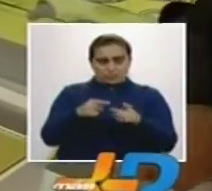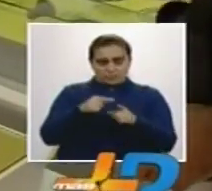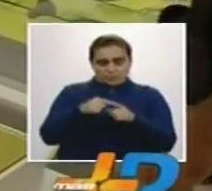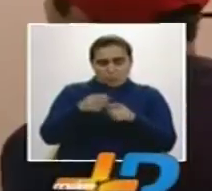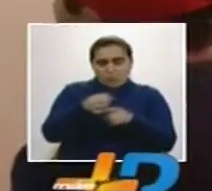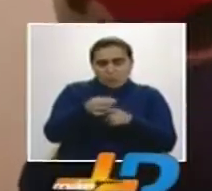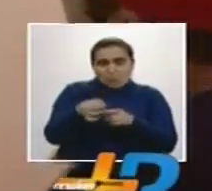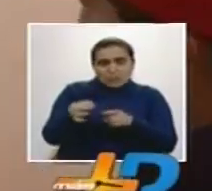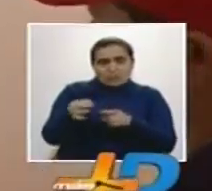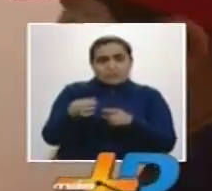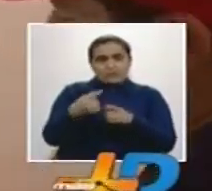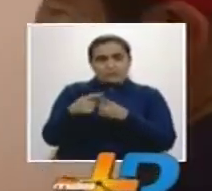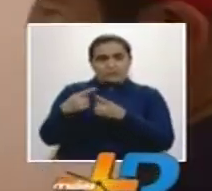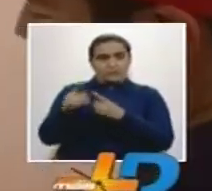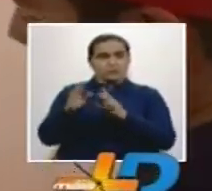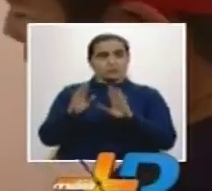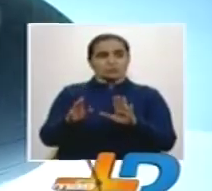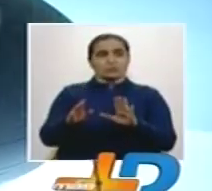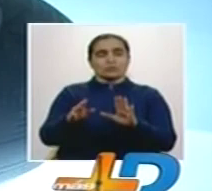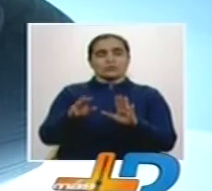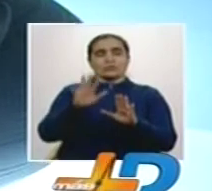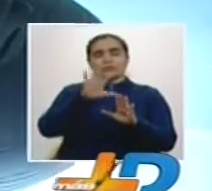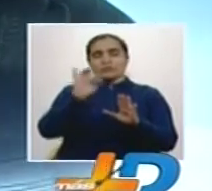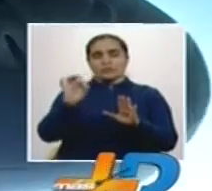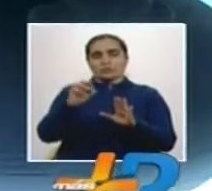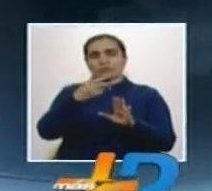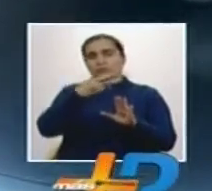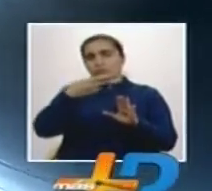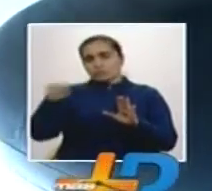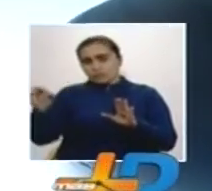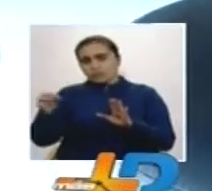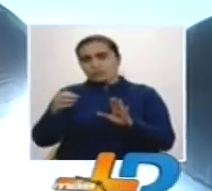cuales se aprecian motivos de la cultura Sinú y Quimbaya.